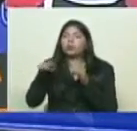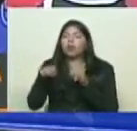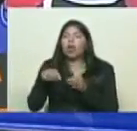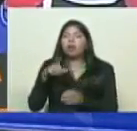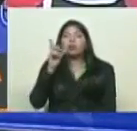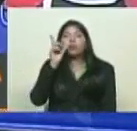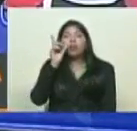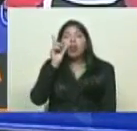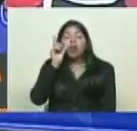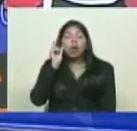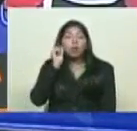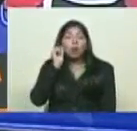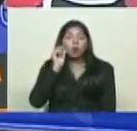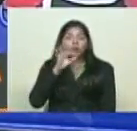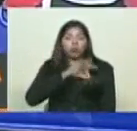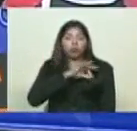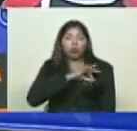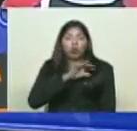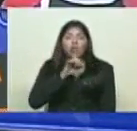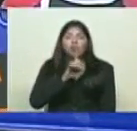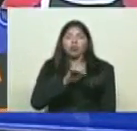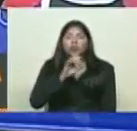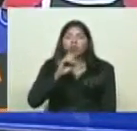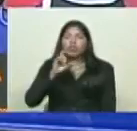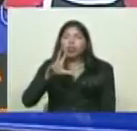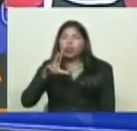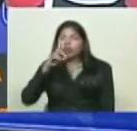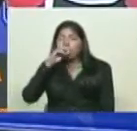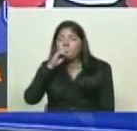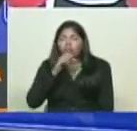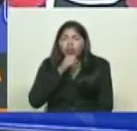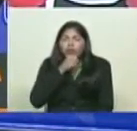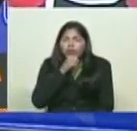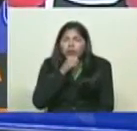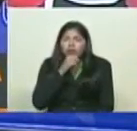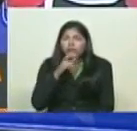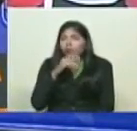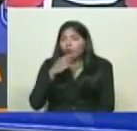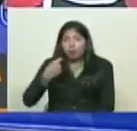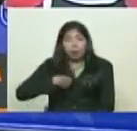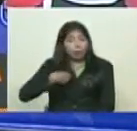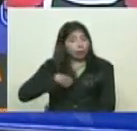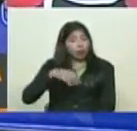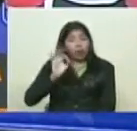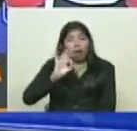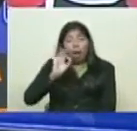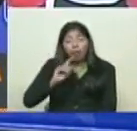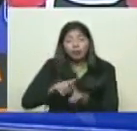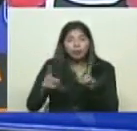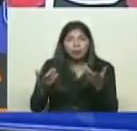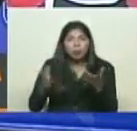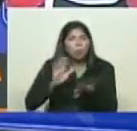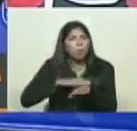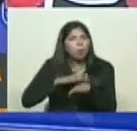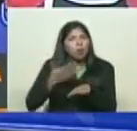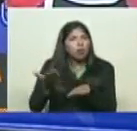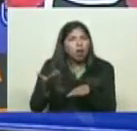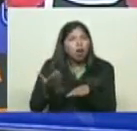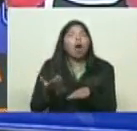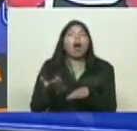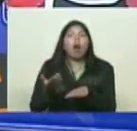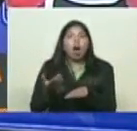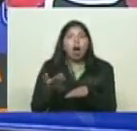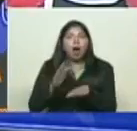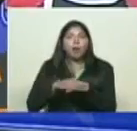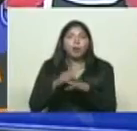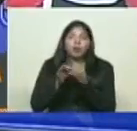presidente, de 103 años, no contaba con su pensión. Pero ¿por qué no contaba? Porque la revolución